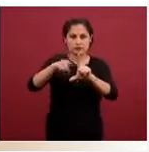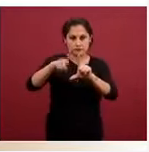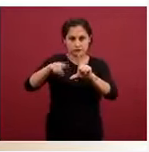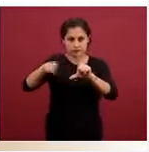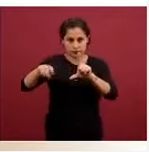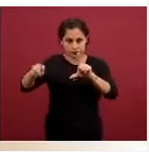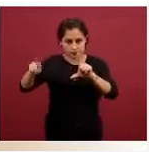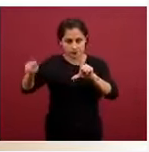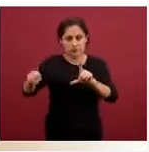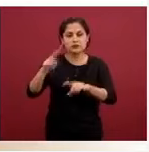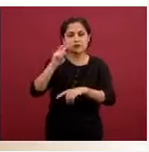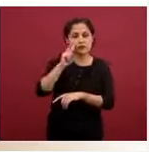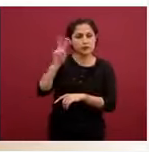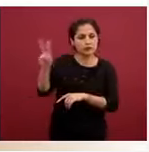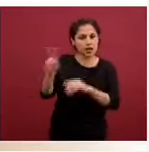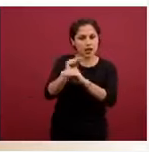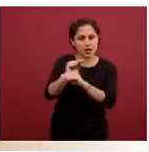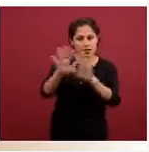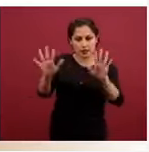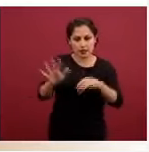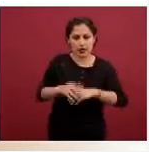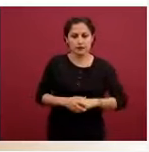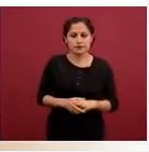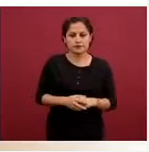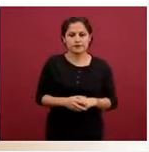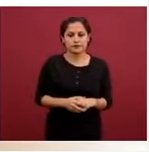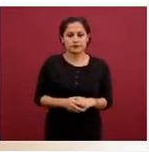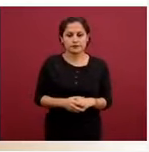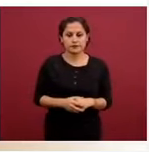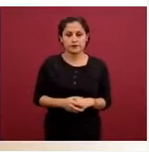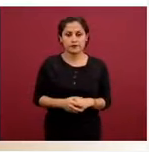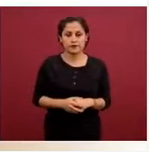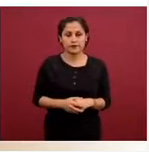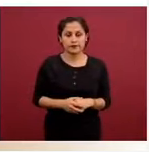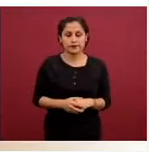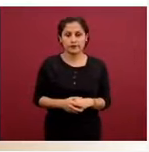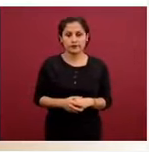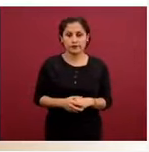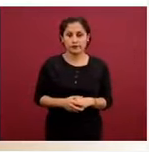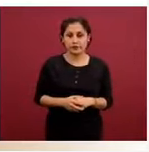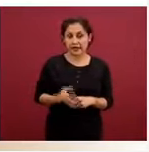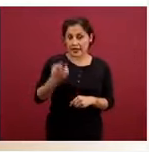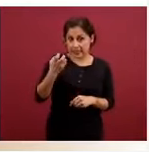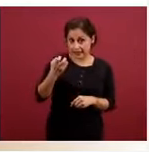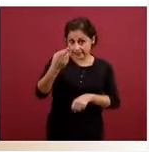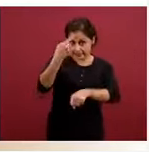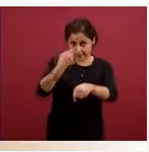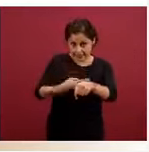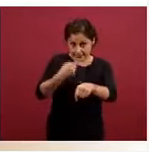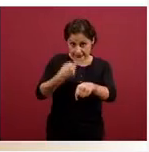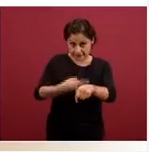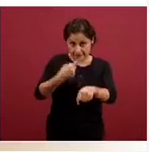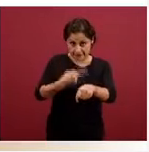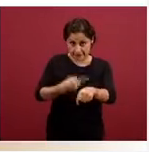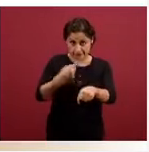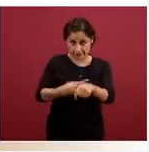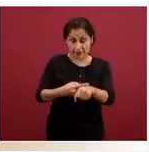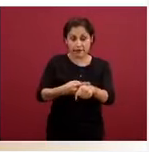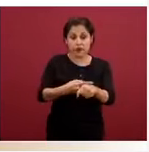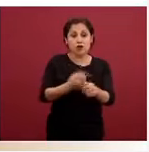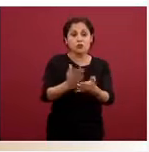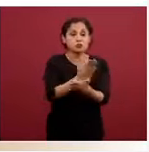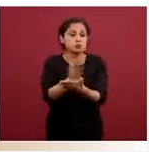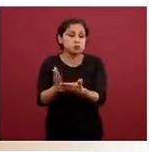datos puntuales, o sea, la carga de estos últimos 14 días distribuida por entidad